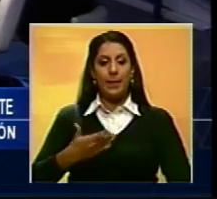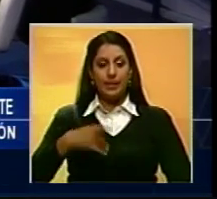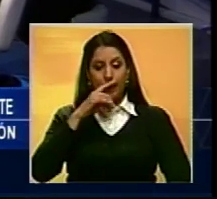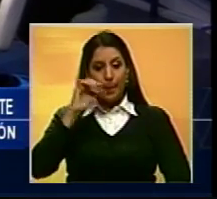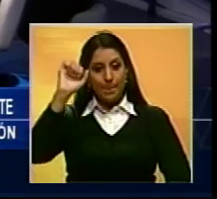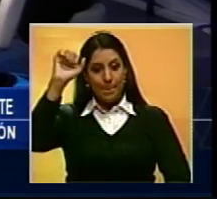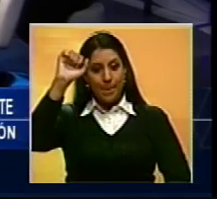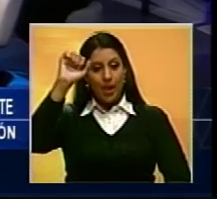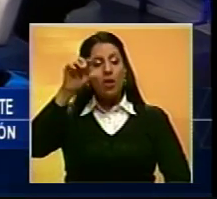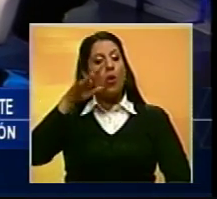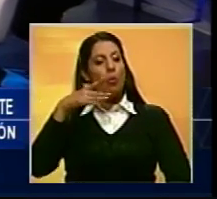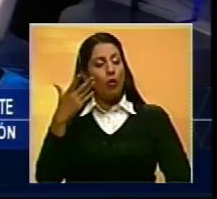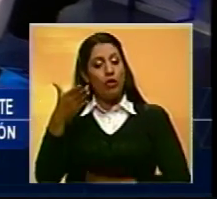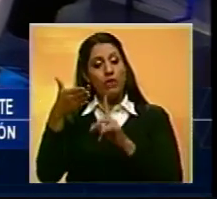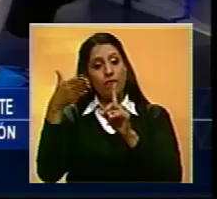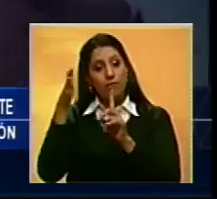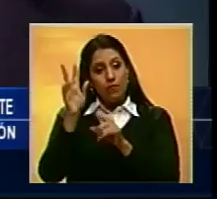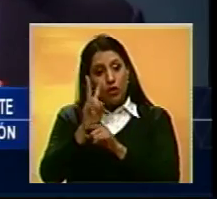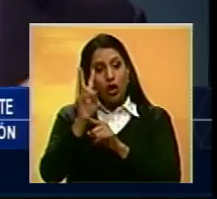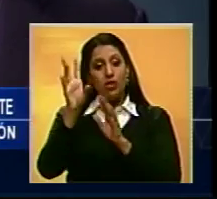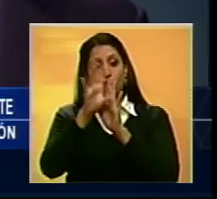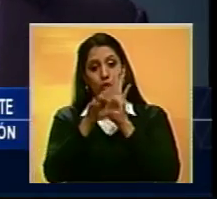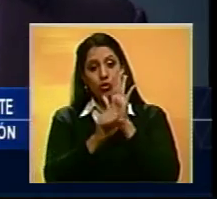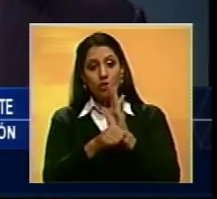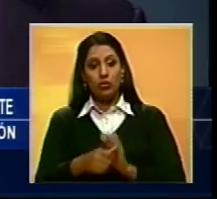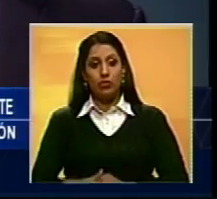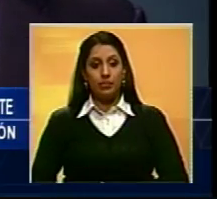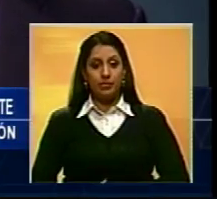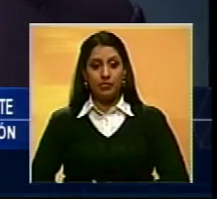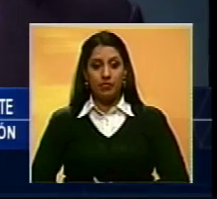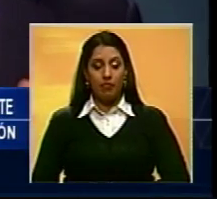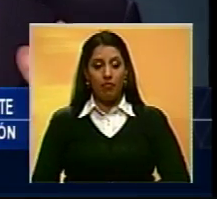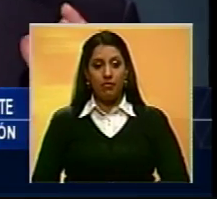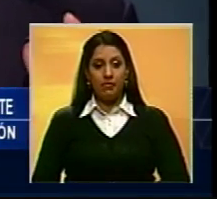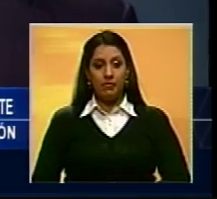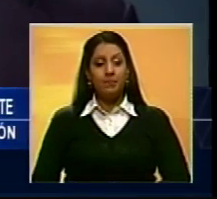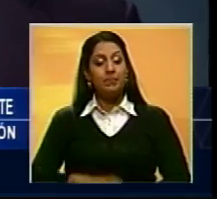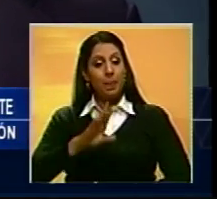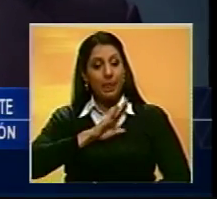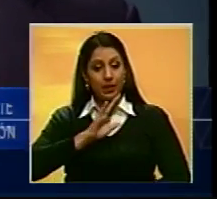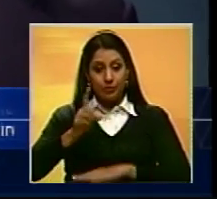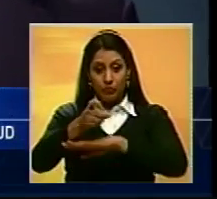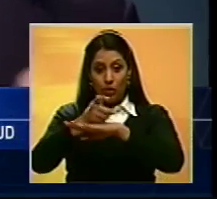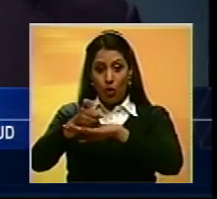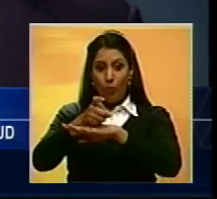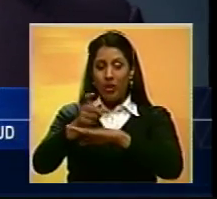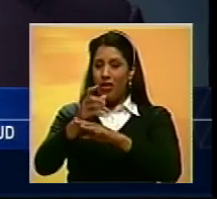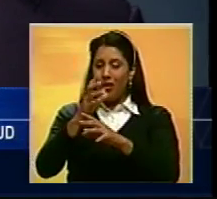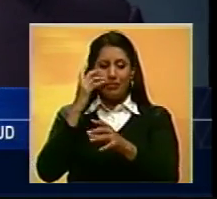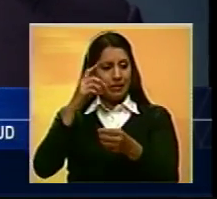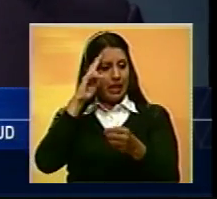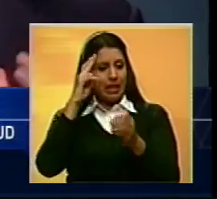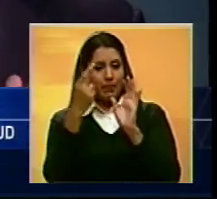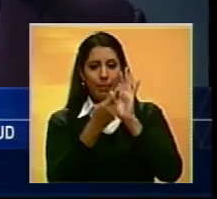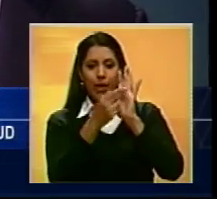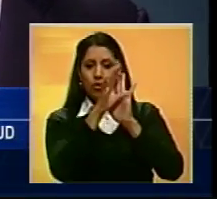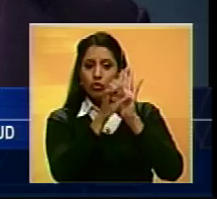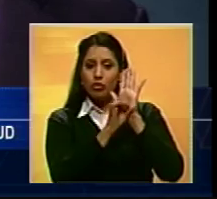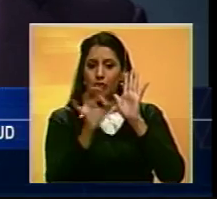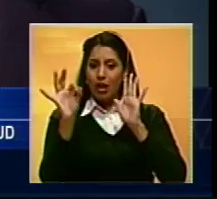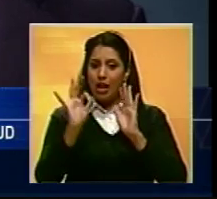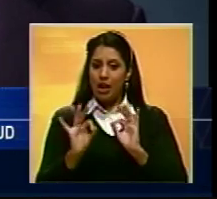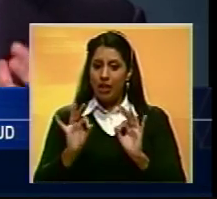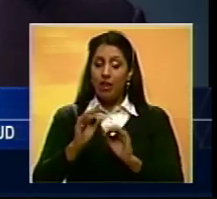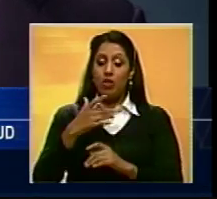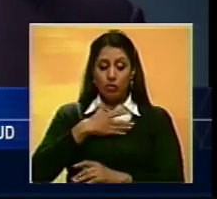Nicolás Maduro por violación a la Constitución. Tenemos un gobierno que está fuera de la Constitución y la